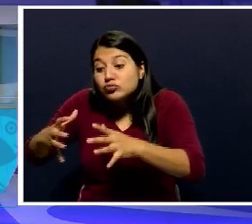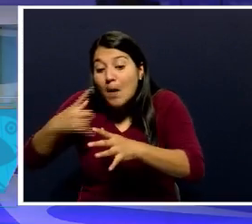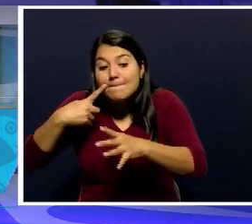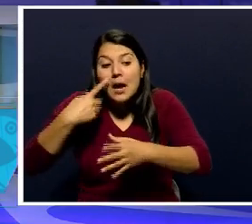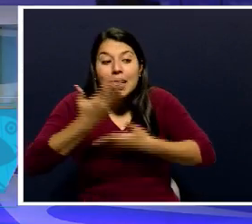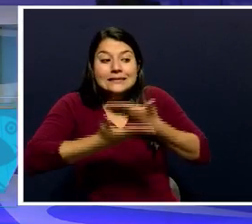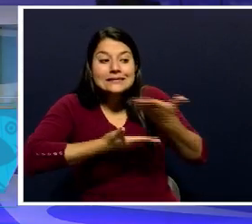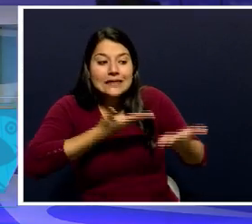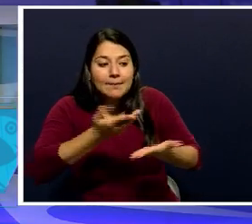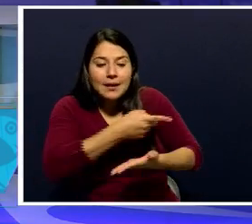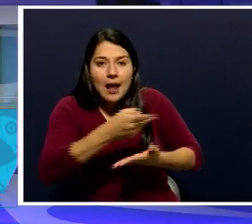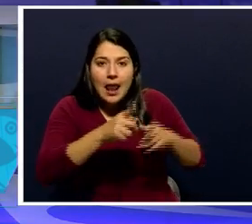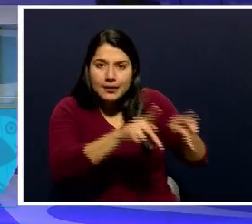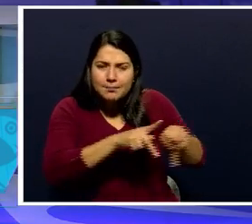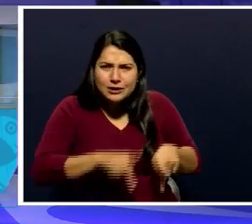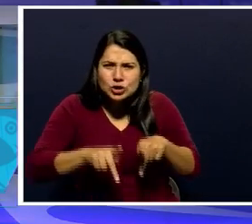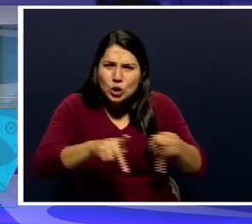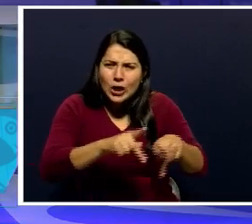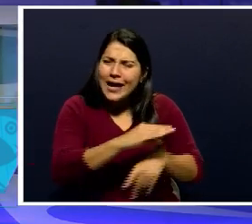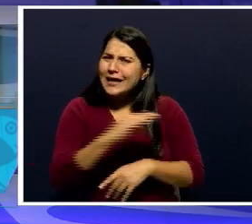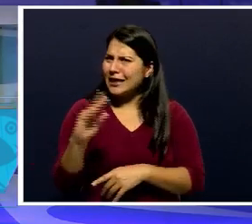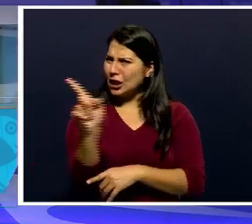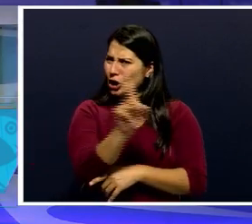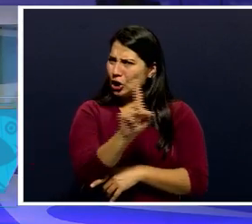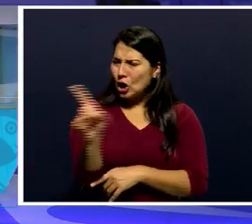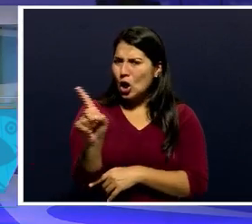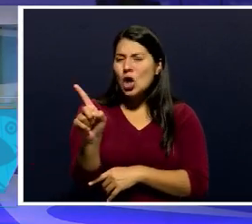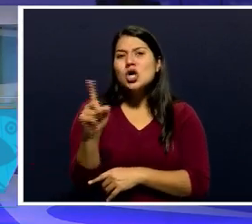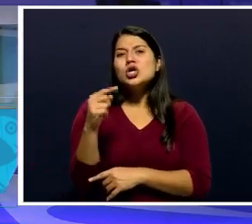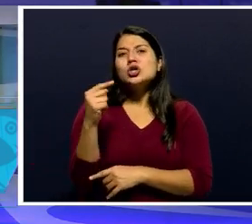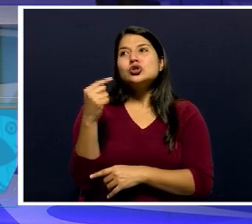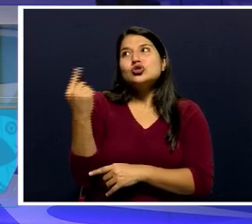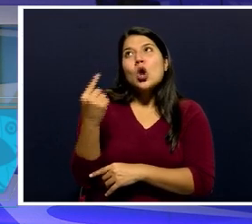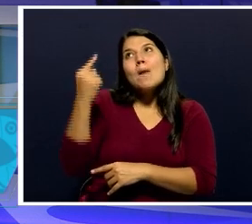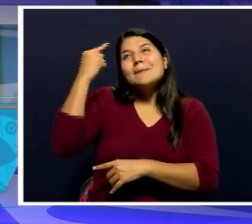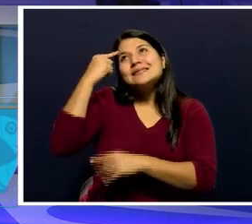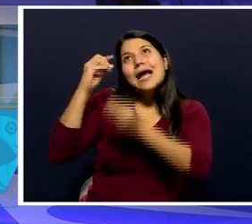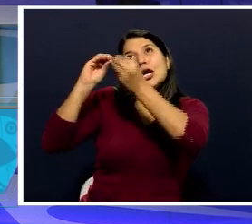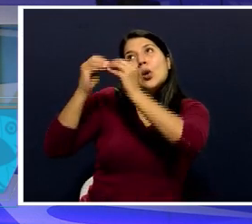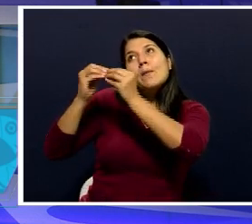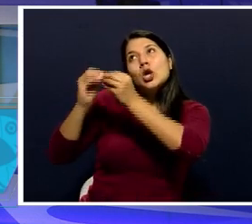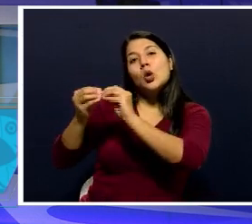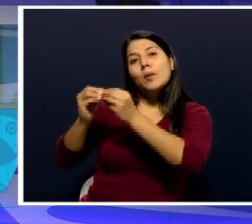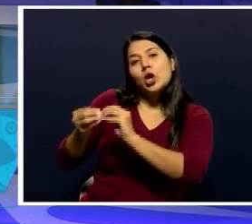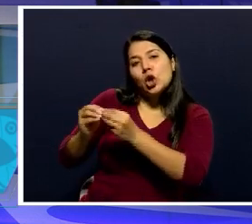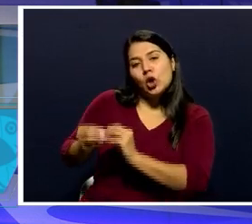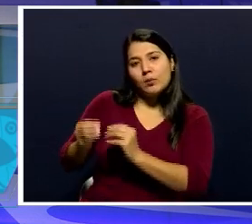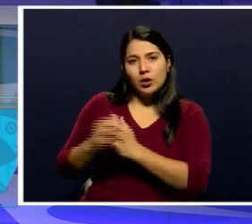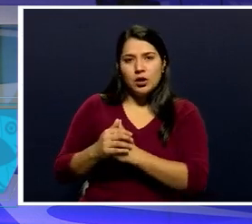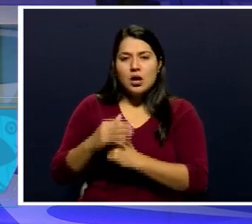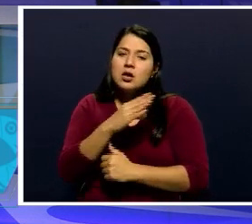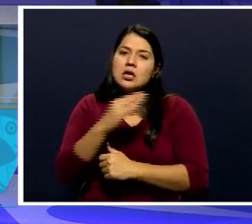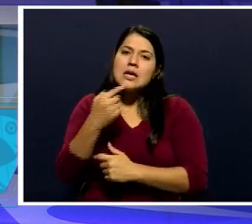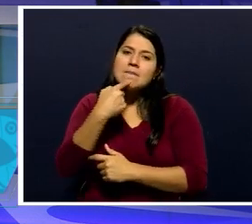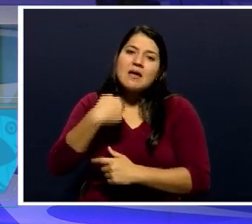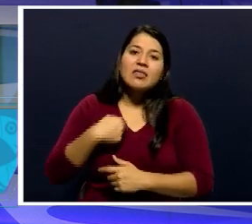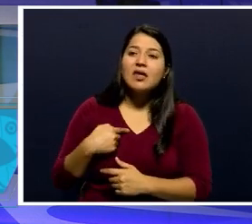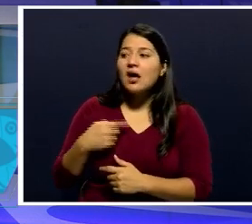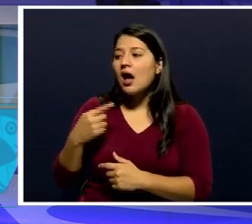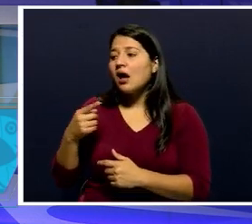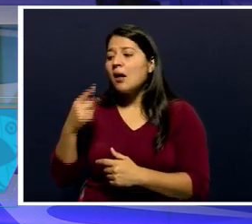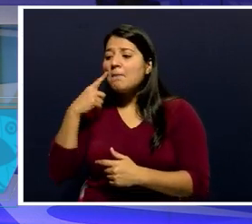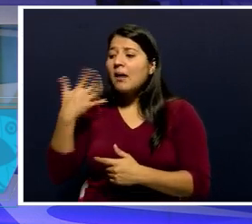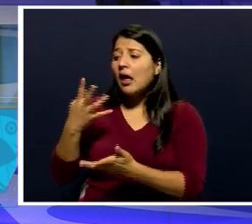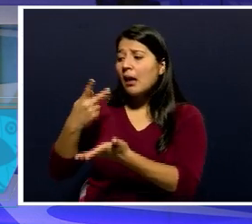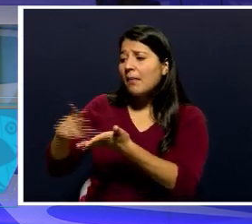personas, ¿verdad? Y no necesariamente para transformar el valor solo en algo numérico y que me digan cuál es el retorno de esa